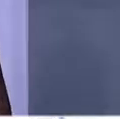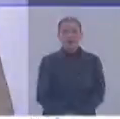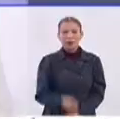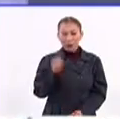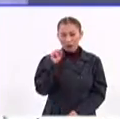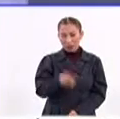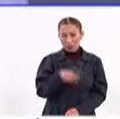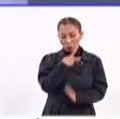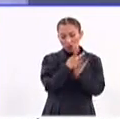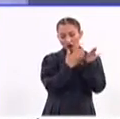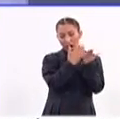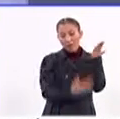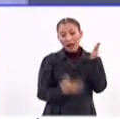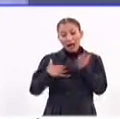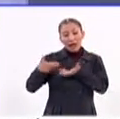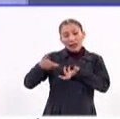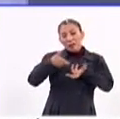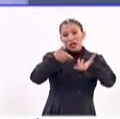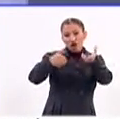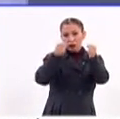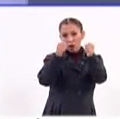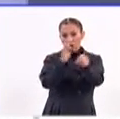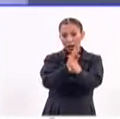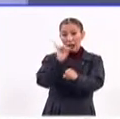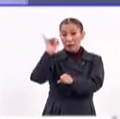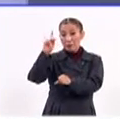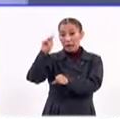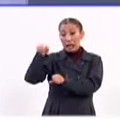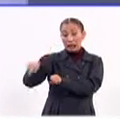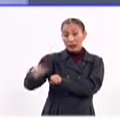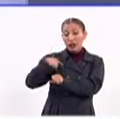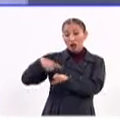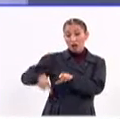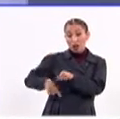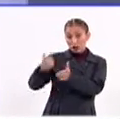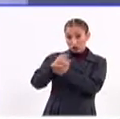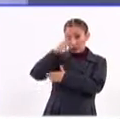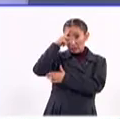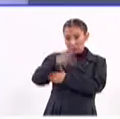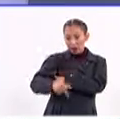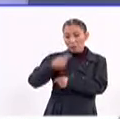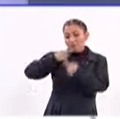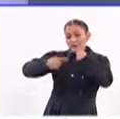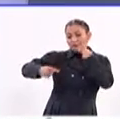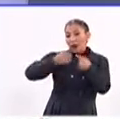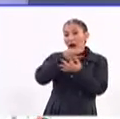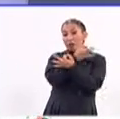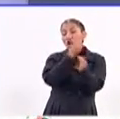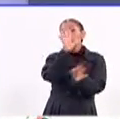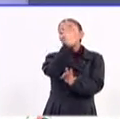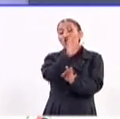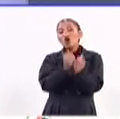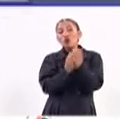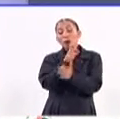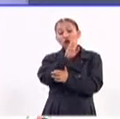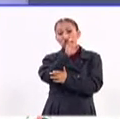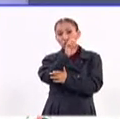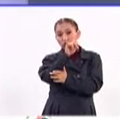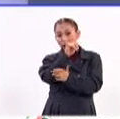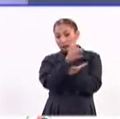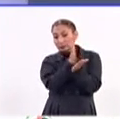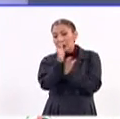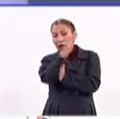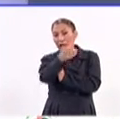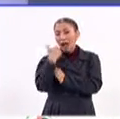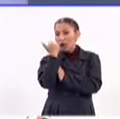Y como parte del programa Sendero Seguro, el Instituto Politécnico Nacional y el Gobierno de la Ciudad de México dieron a conocer 5 nuevas rutas para